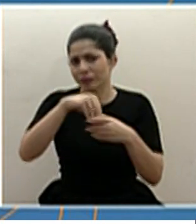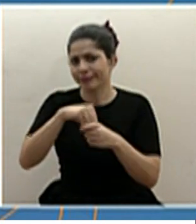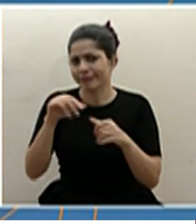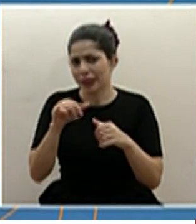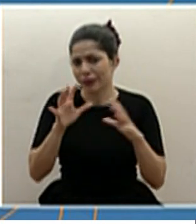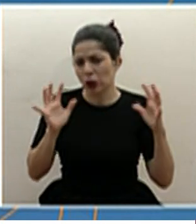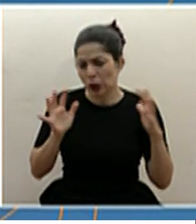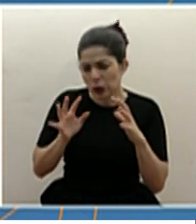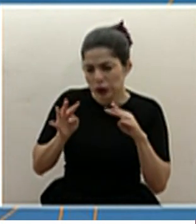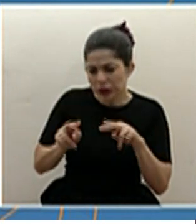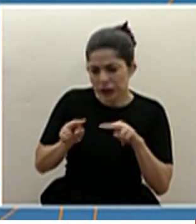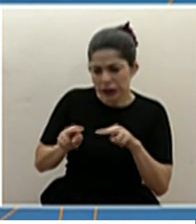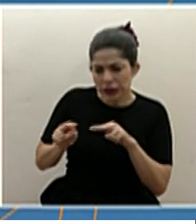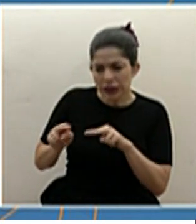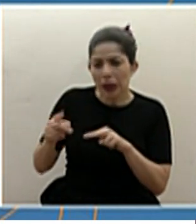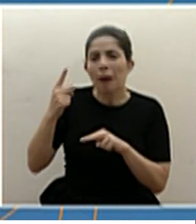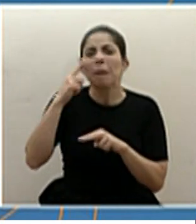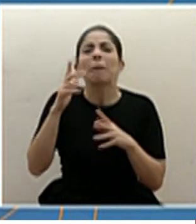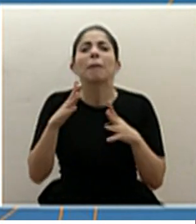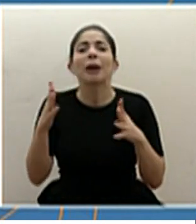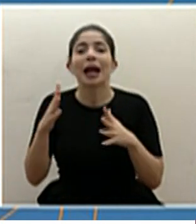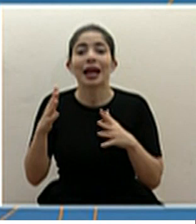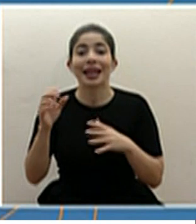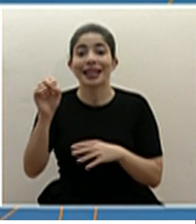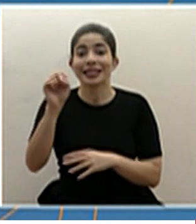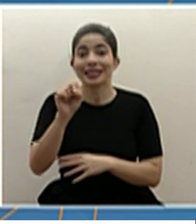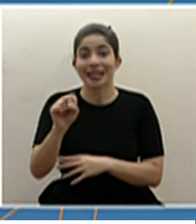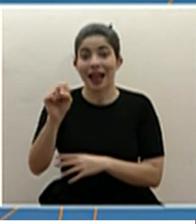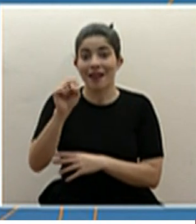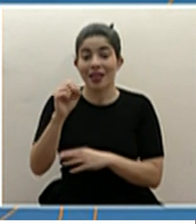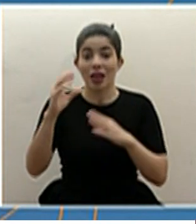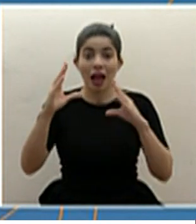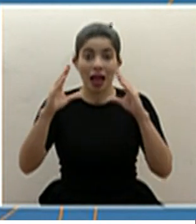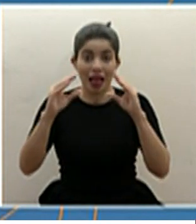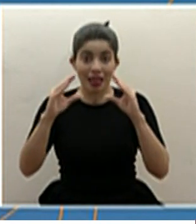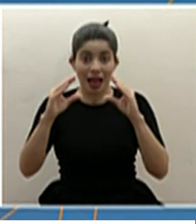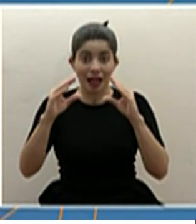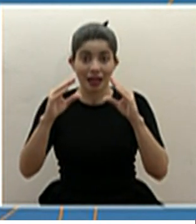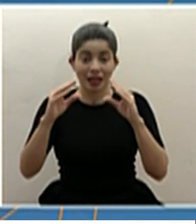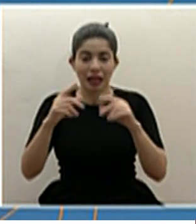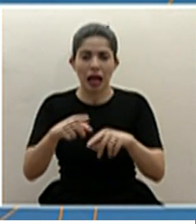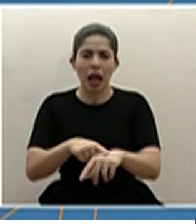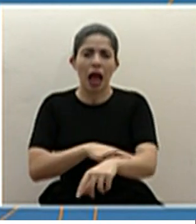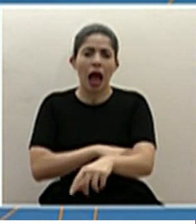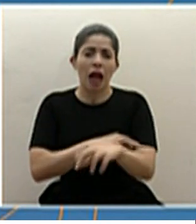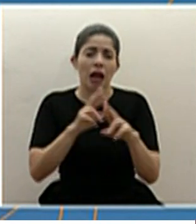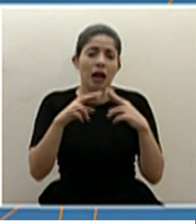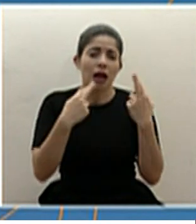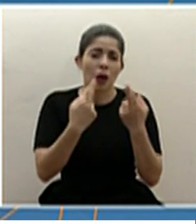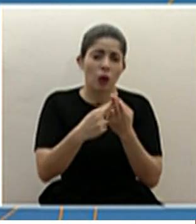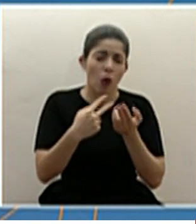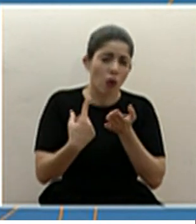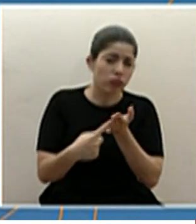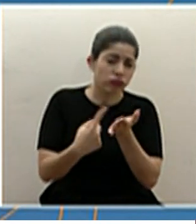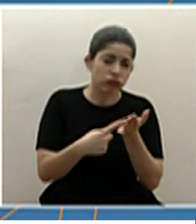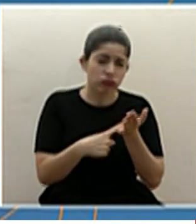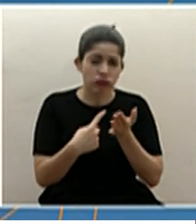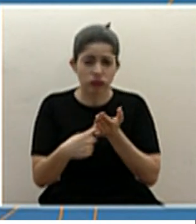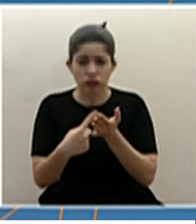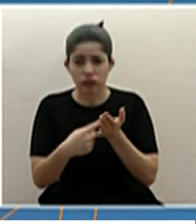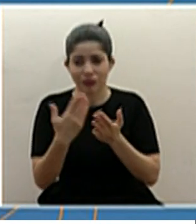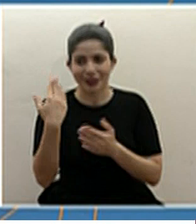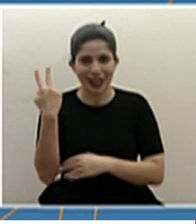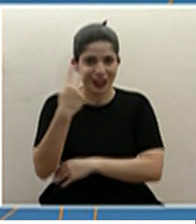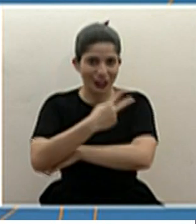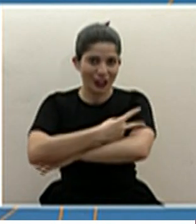involucrados, para que el día del sábado en la tarde, después de una larga sesión, como mencionamos, hace